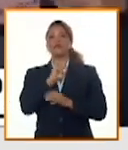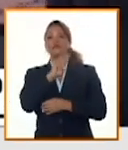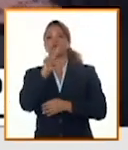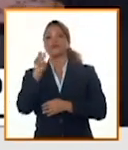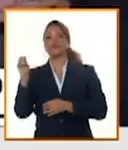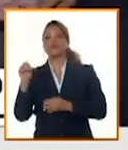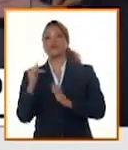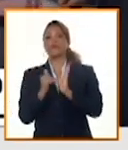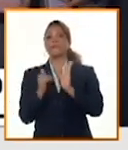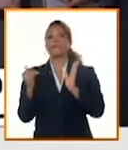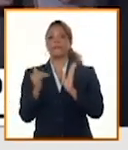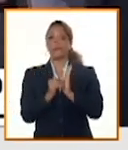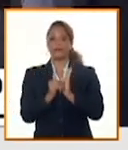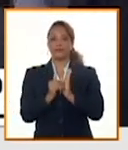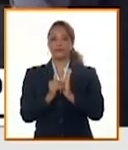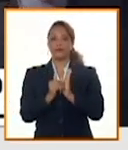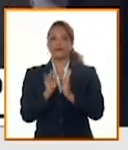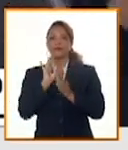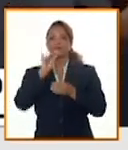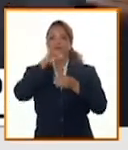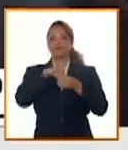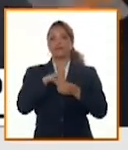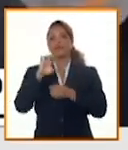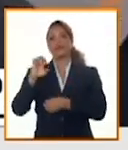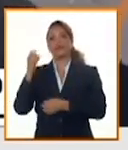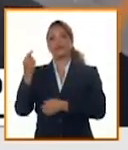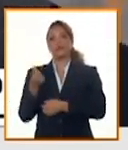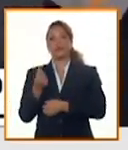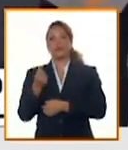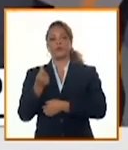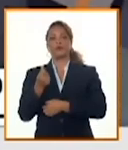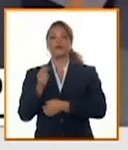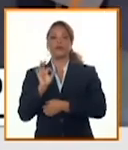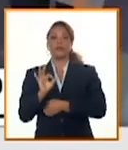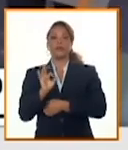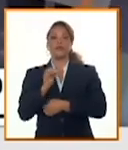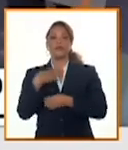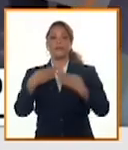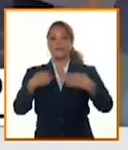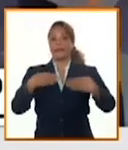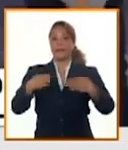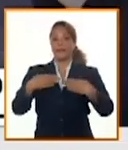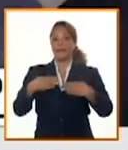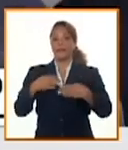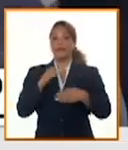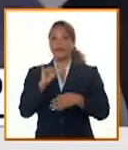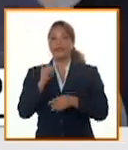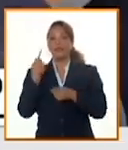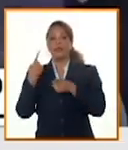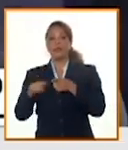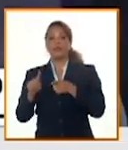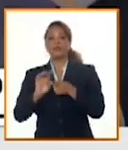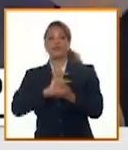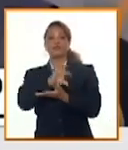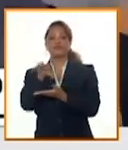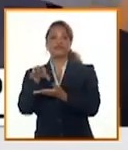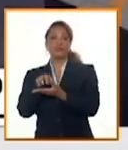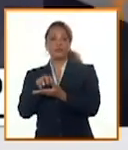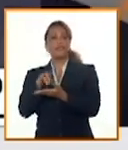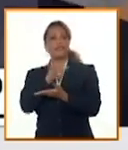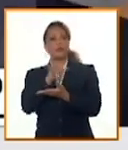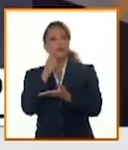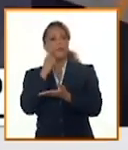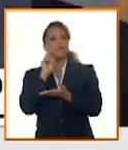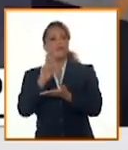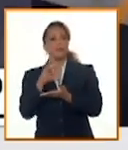ingresos a este lugar tan importante para la economía panameña Y si vemos por ejemplo el lago titicaca como también se ve que